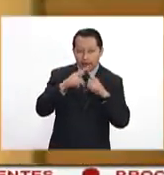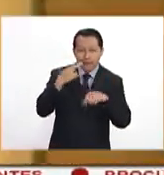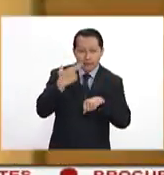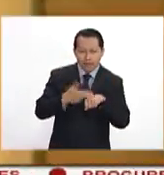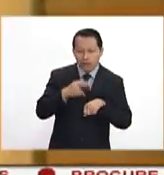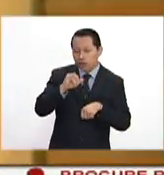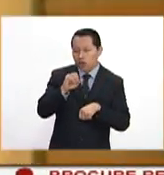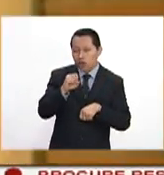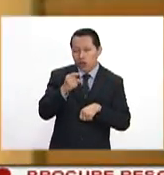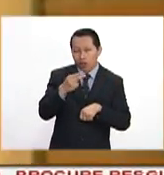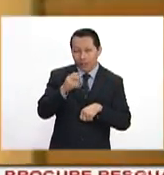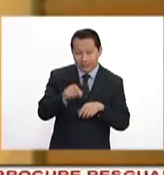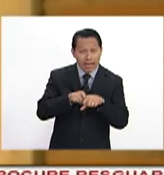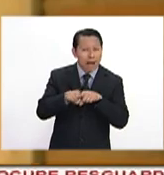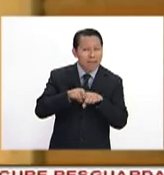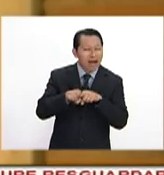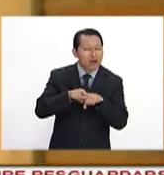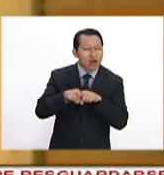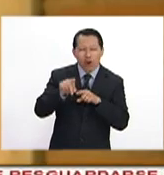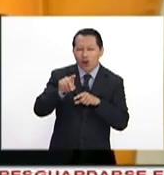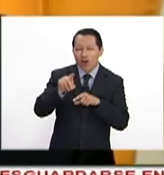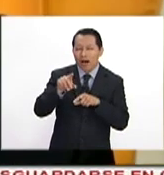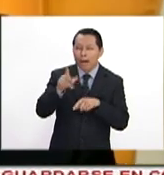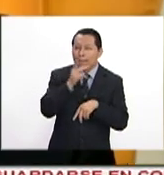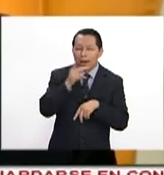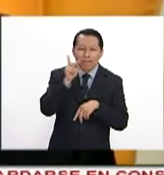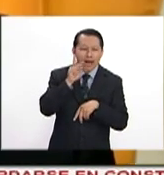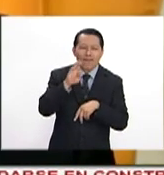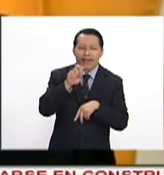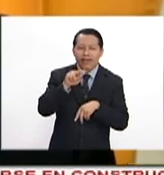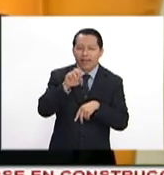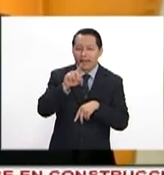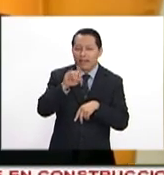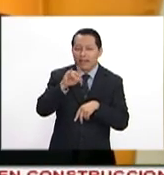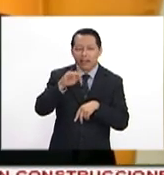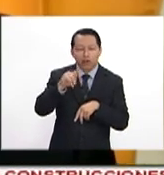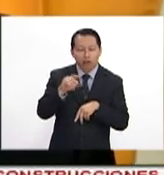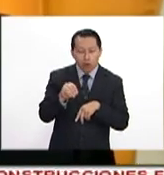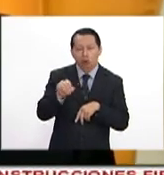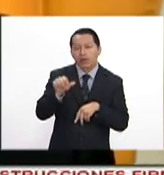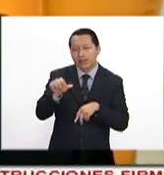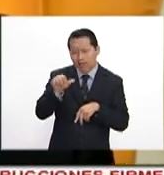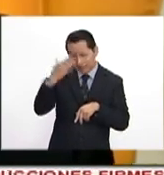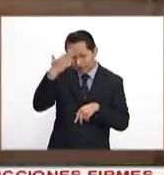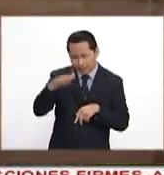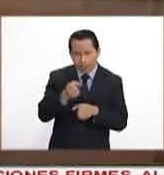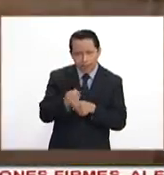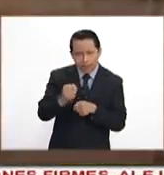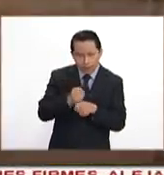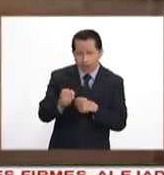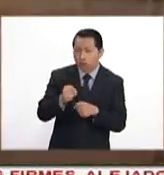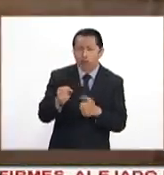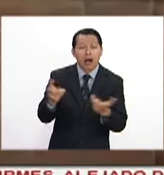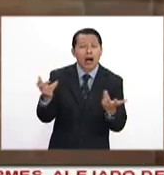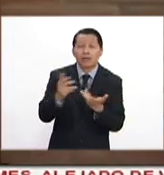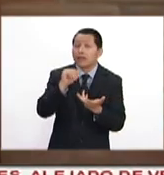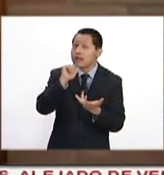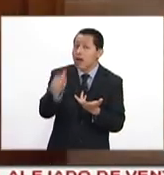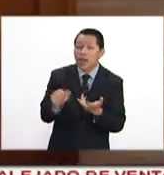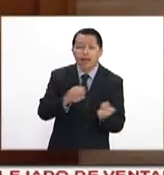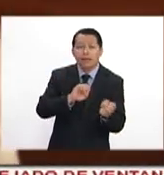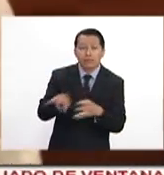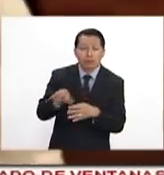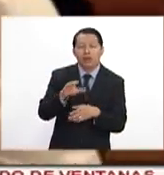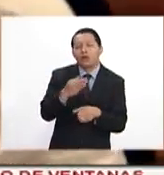George Ratzinger, hermano del Papa Benedicto XVI, sabían de los maltratos y no hicieron nada. Hasta el momento